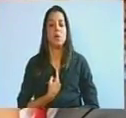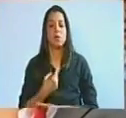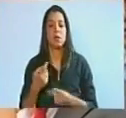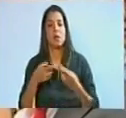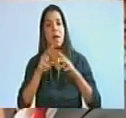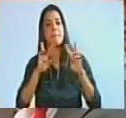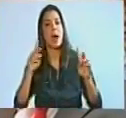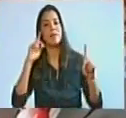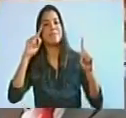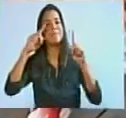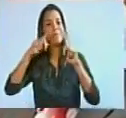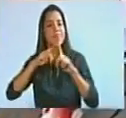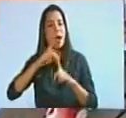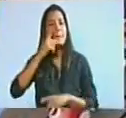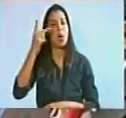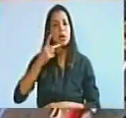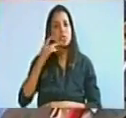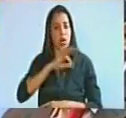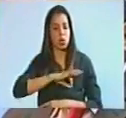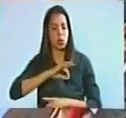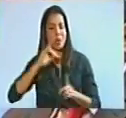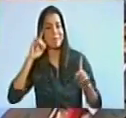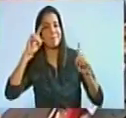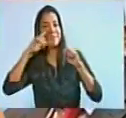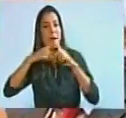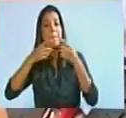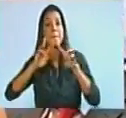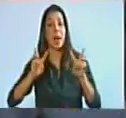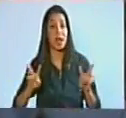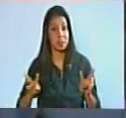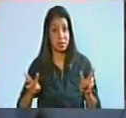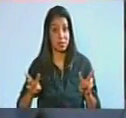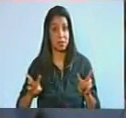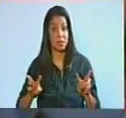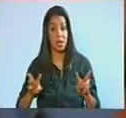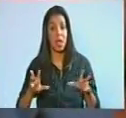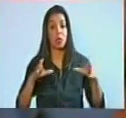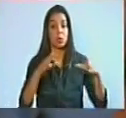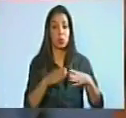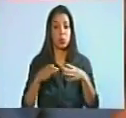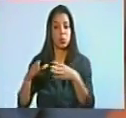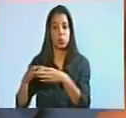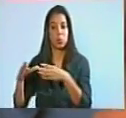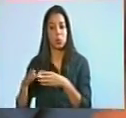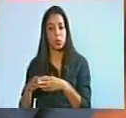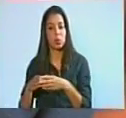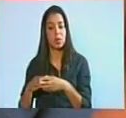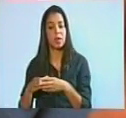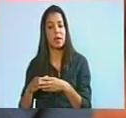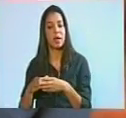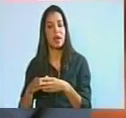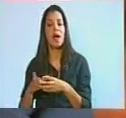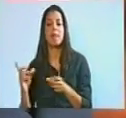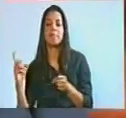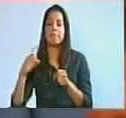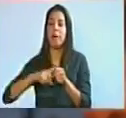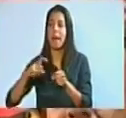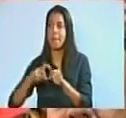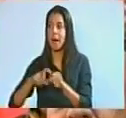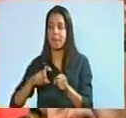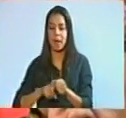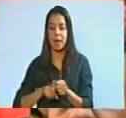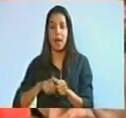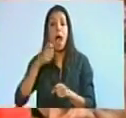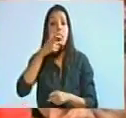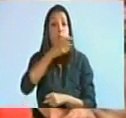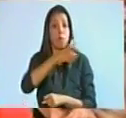social, política y económica, los distintos sectores están siendo involucrados. Nuestro